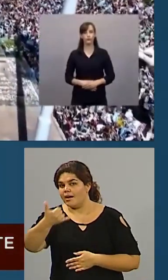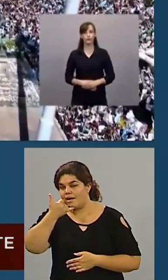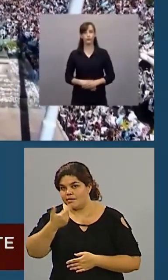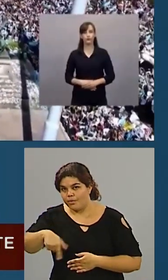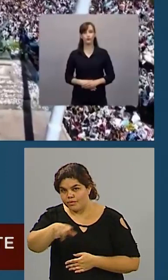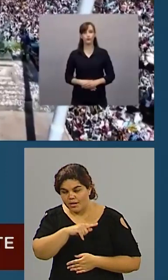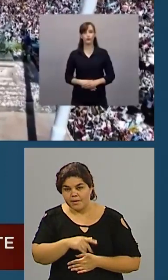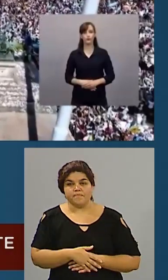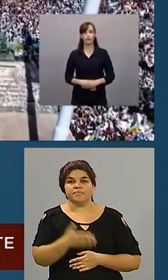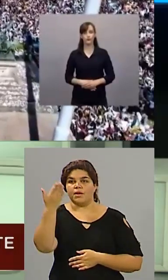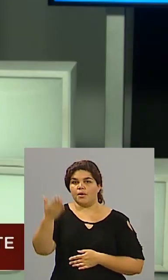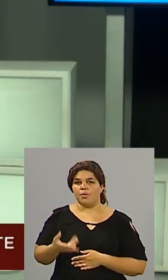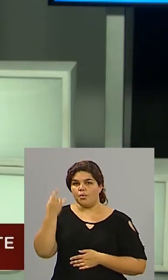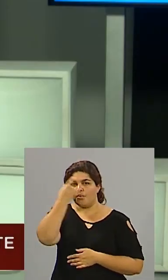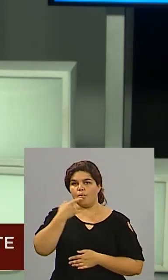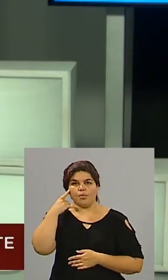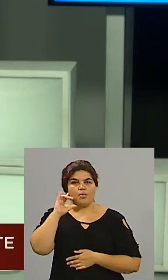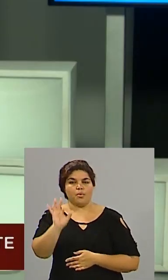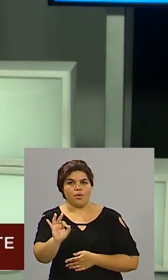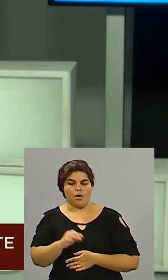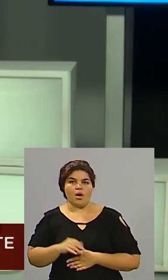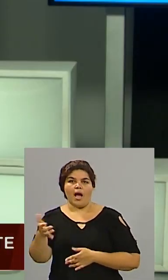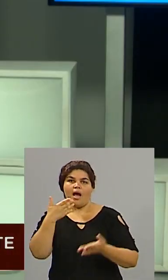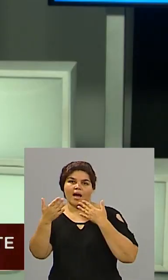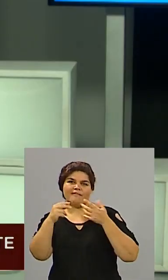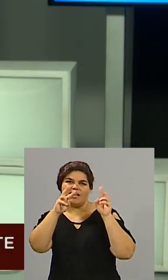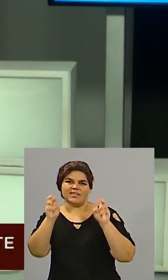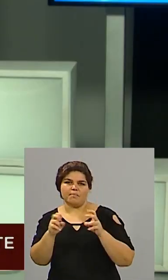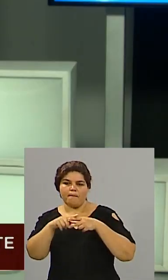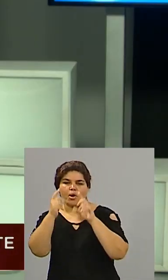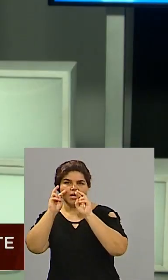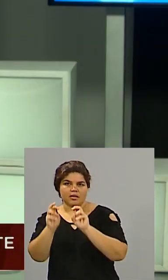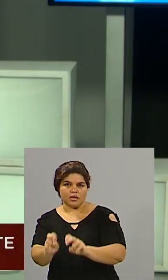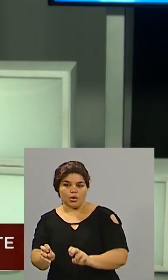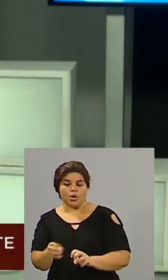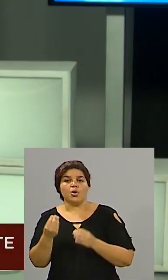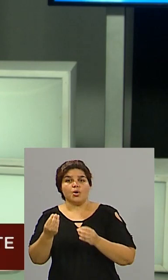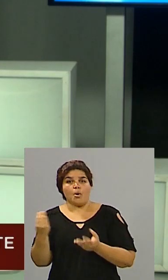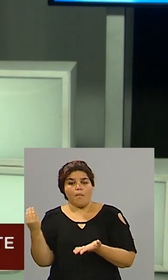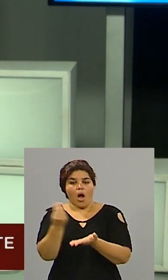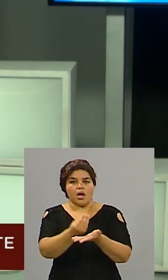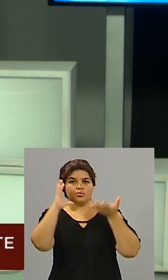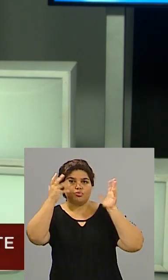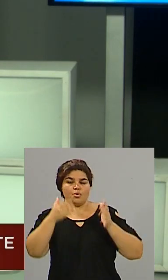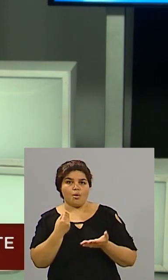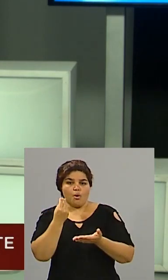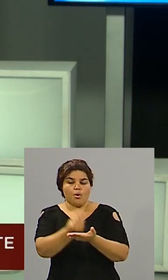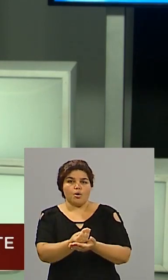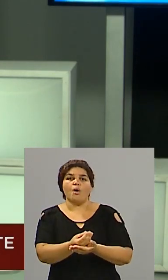luego. Hugo Villanueva, politólogo, hablando con nosotros, ¿no? Haciendo el análisis de la asunción de Javier Milei como presidente, el panorama cómo